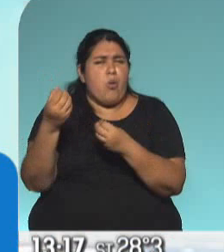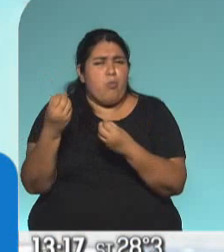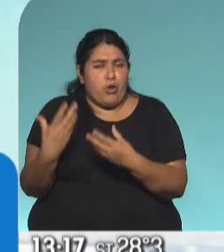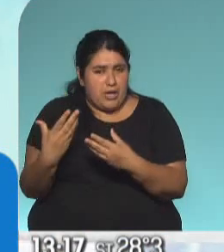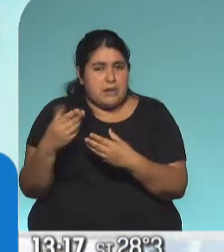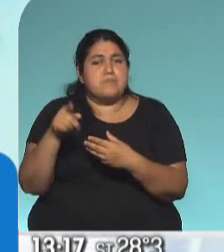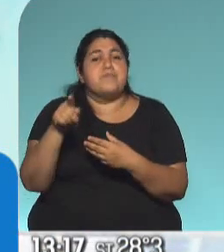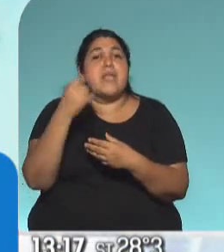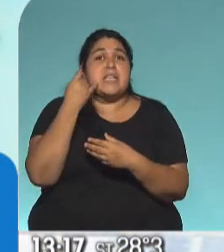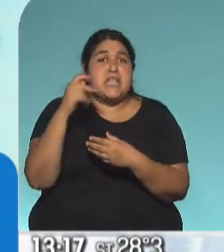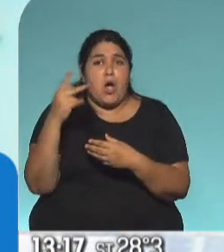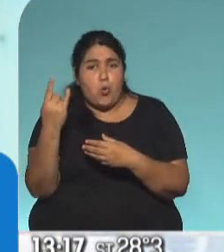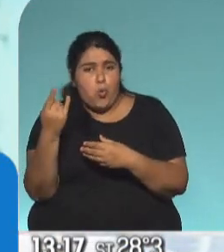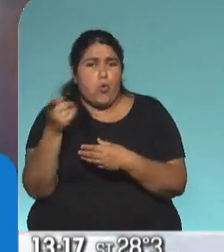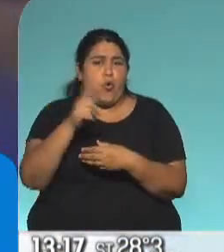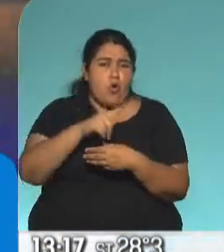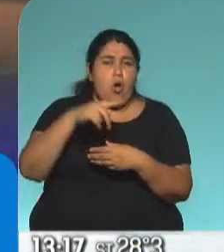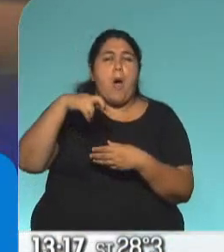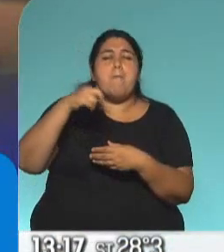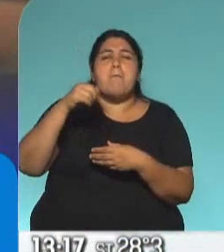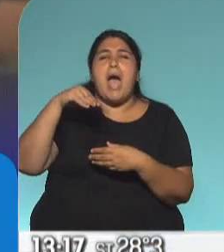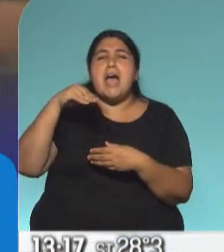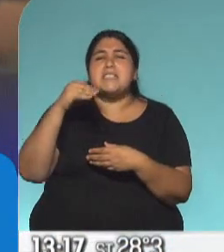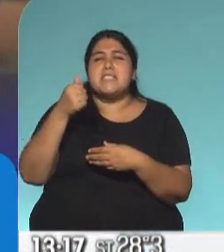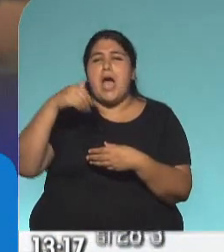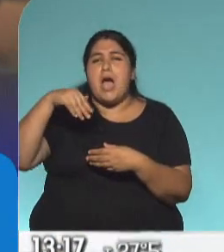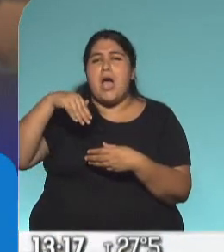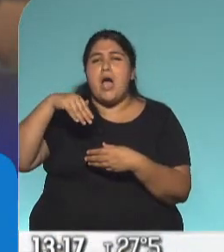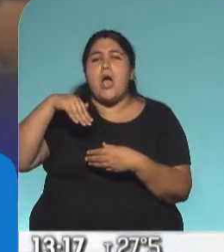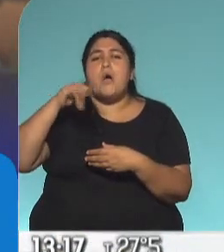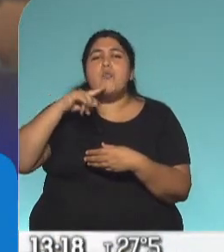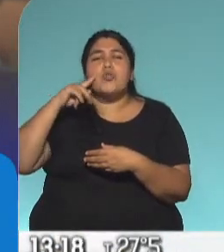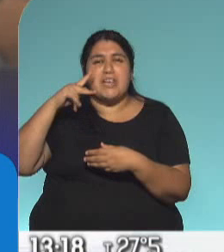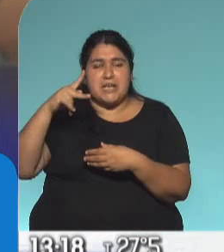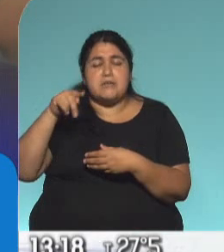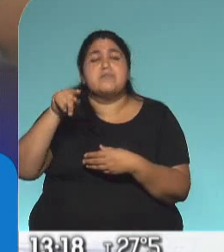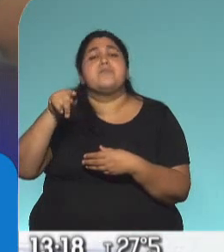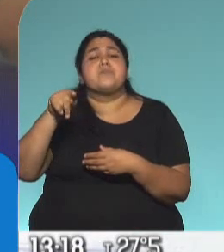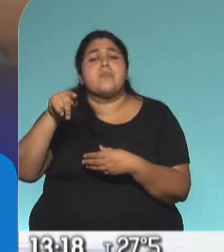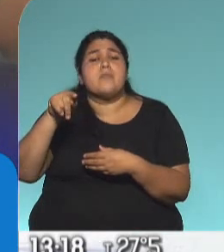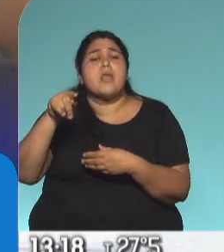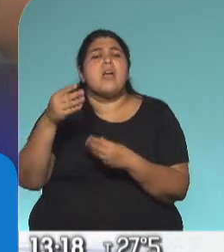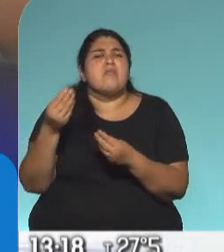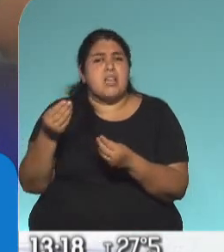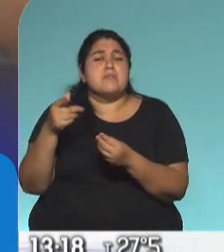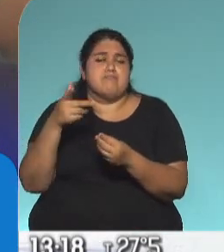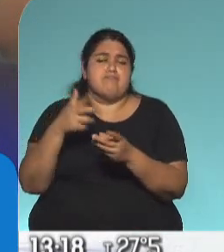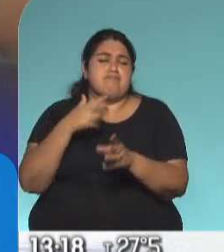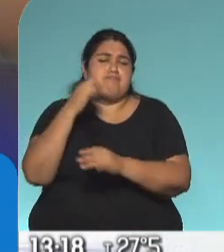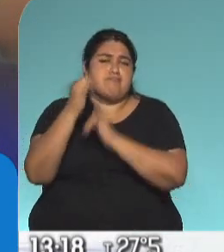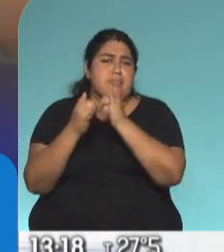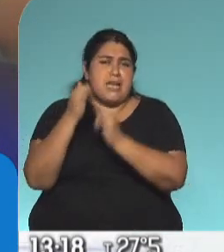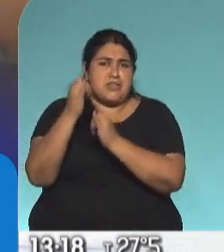figura de Yacu también, sino al Pachacutic, que nunca había alcanzado el 20% de los votos. Y desde mi punto de vista hay una explicación que está